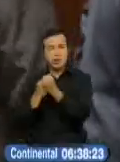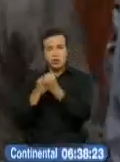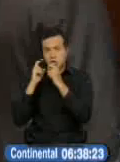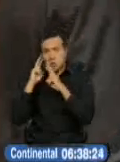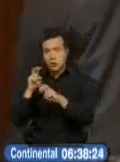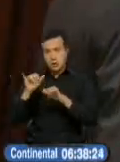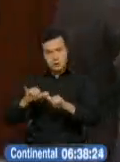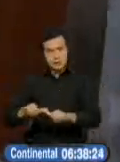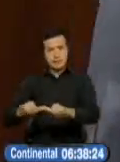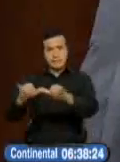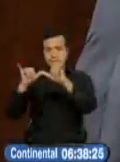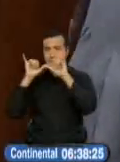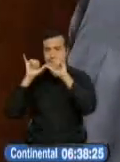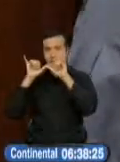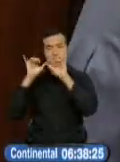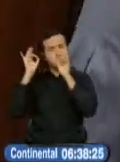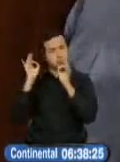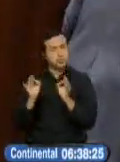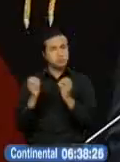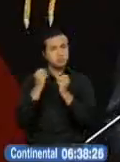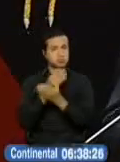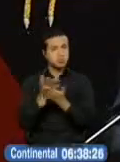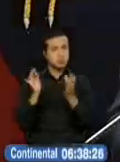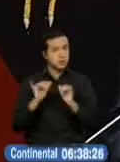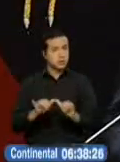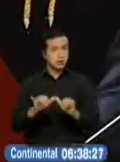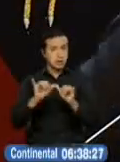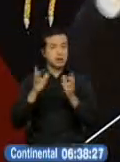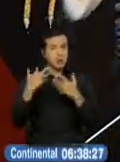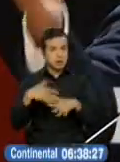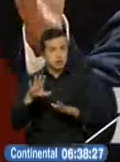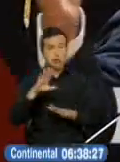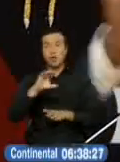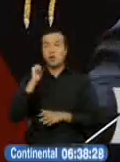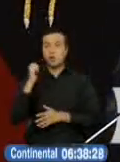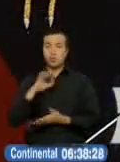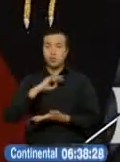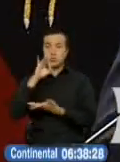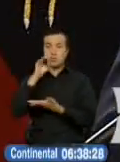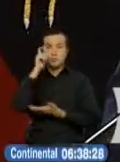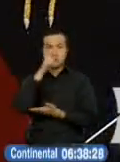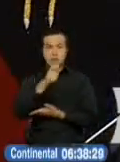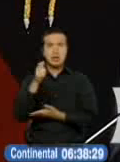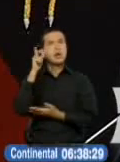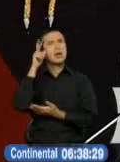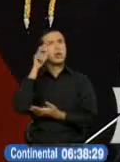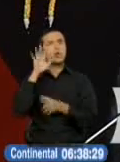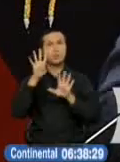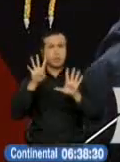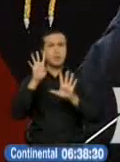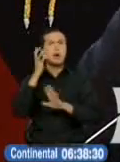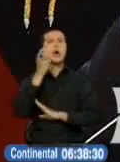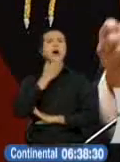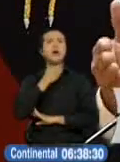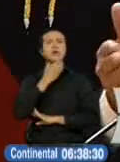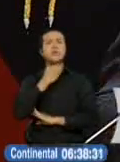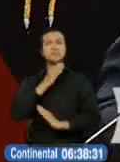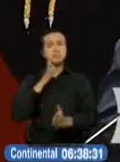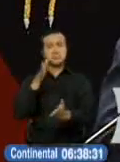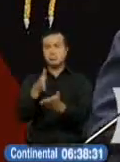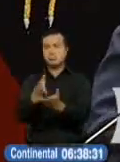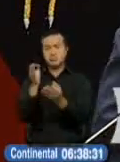y compareciendo a los llamados que le realice la justicia. De hecho, tengo otra comparecencia en la fiscalía, me parece que el día 9 de agosto. Ahí